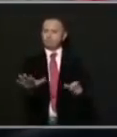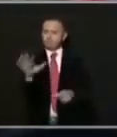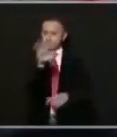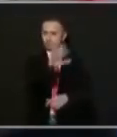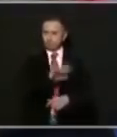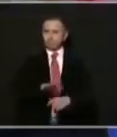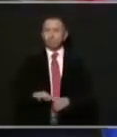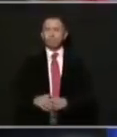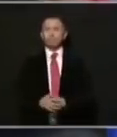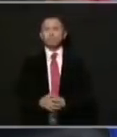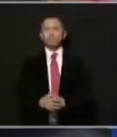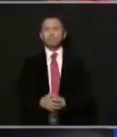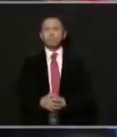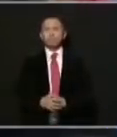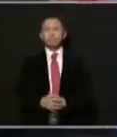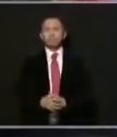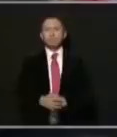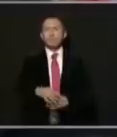constituir